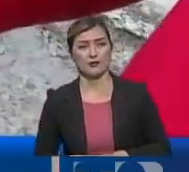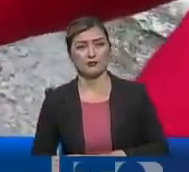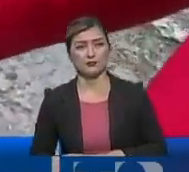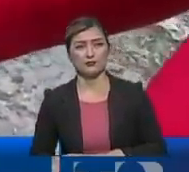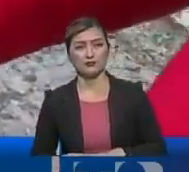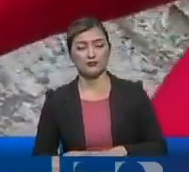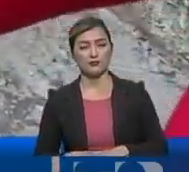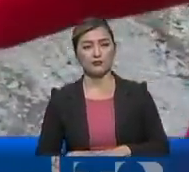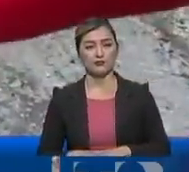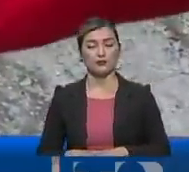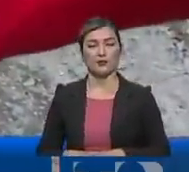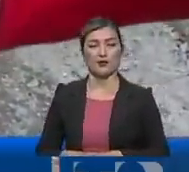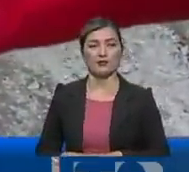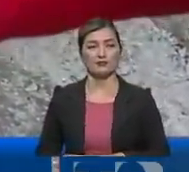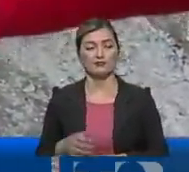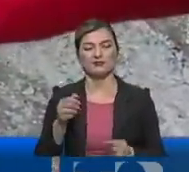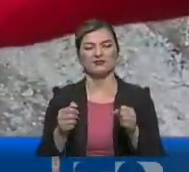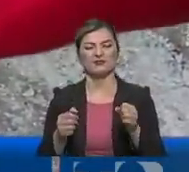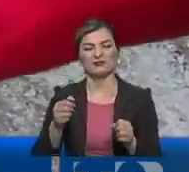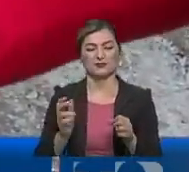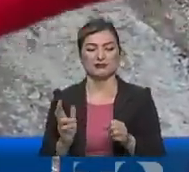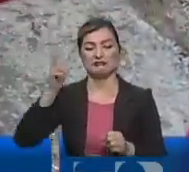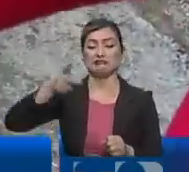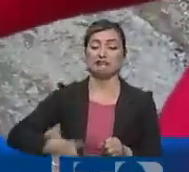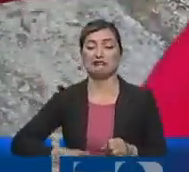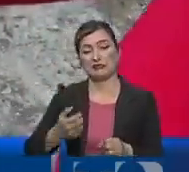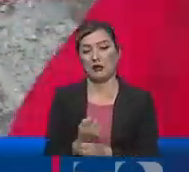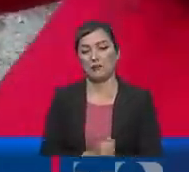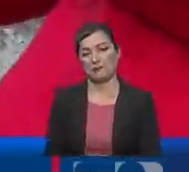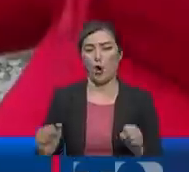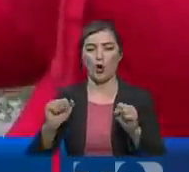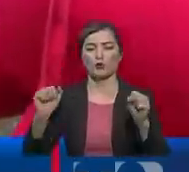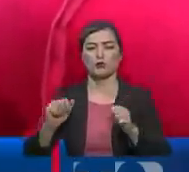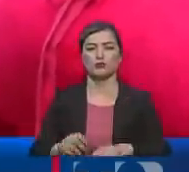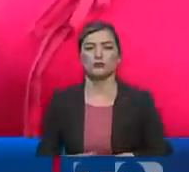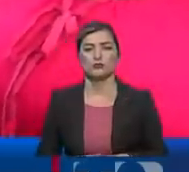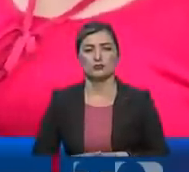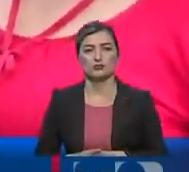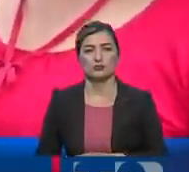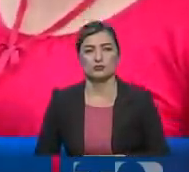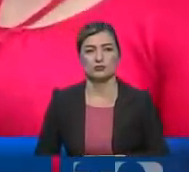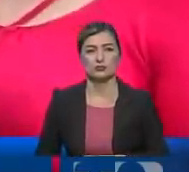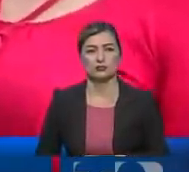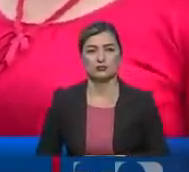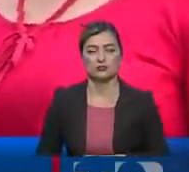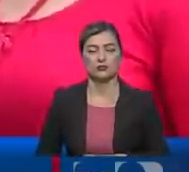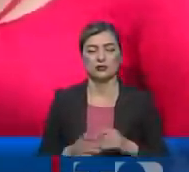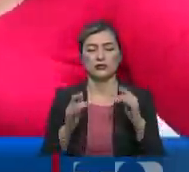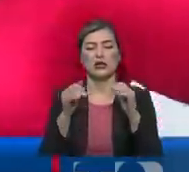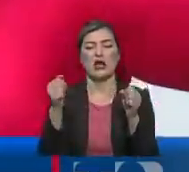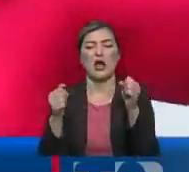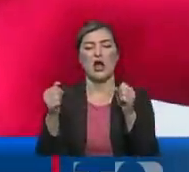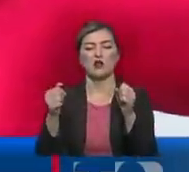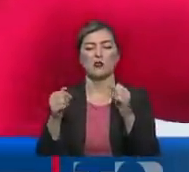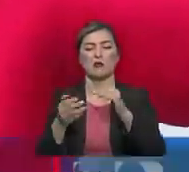Los carros revientan en esta parte y la parte que le han sabido llamar la cama del carro se caen y